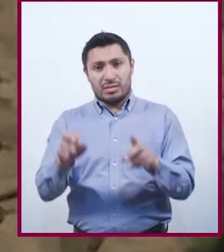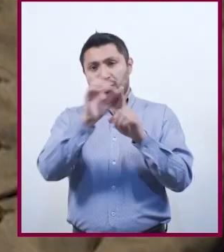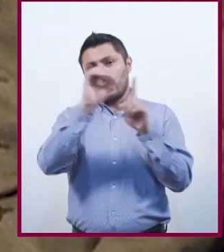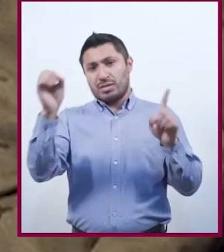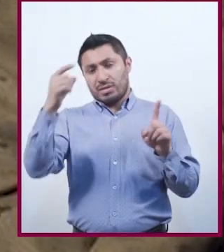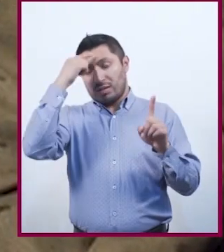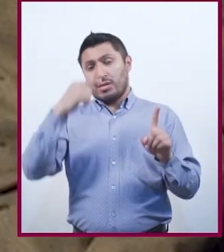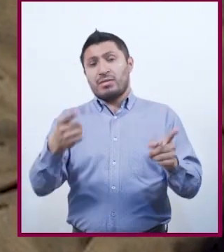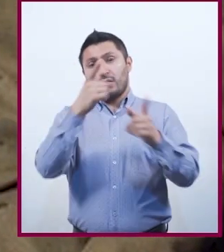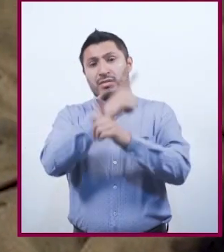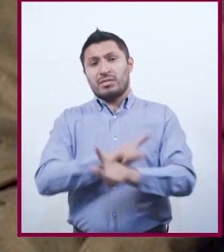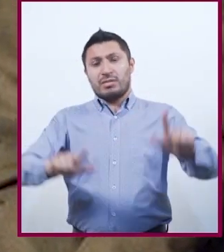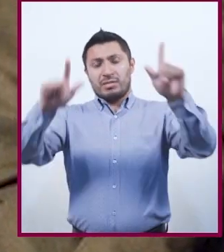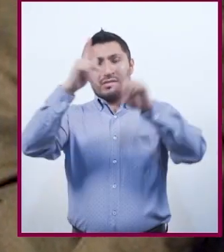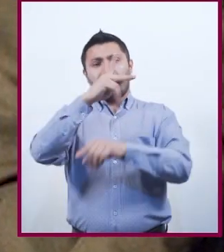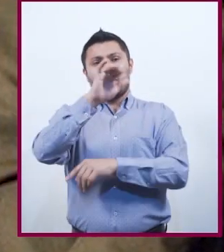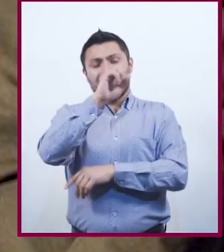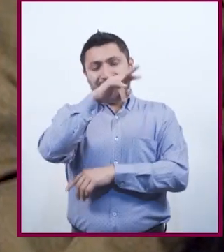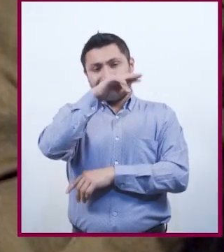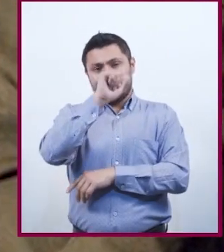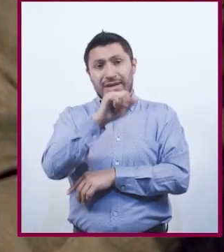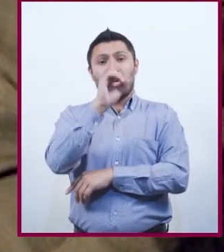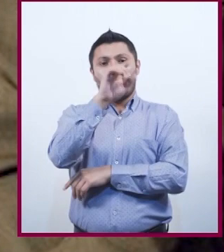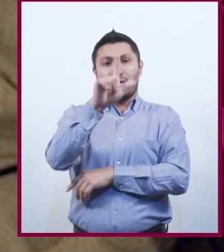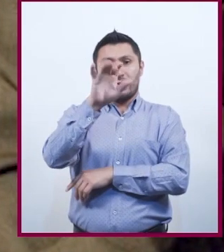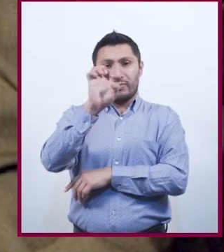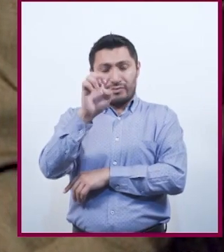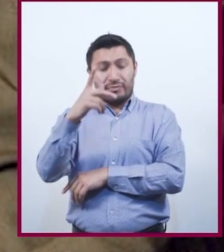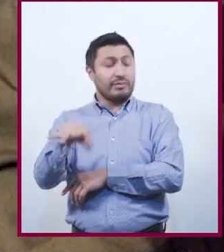la Organización para la Liberación de Palestina, la OLP,